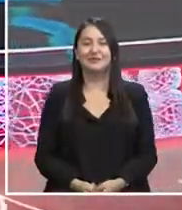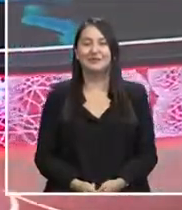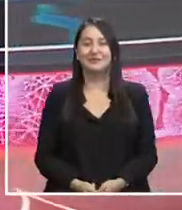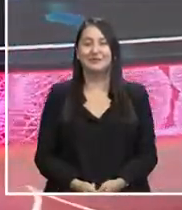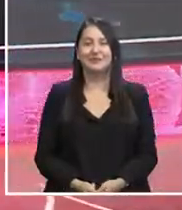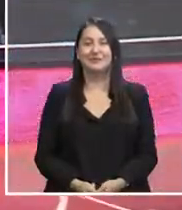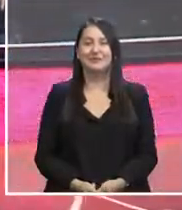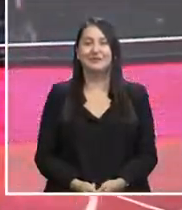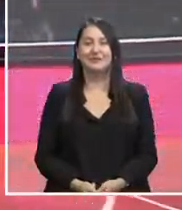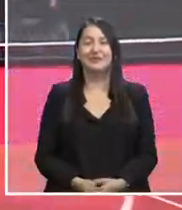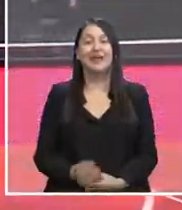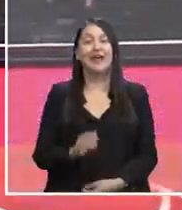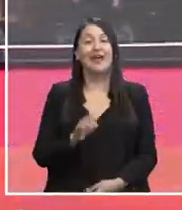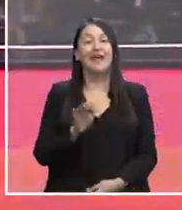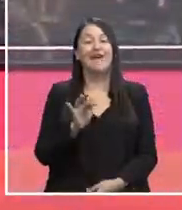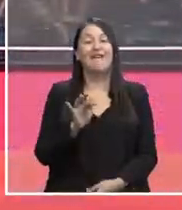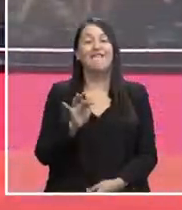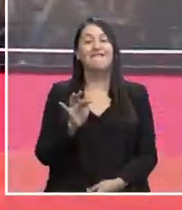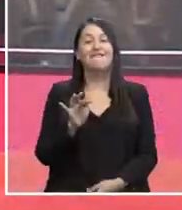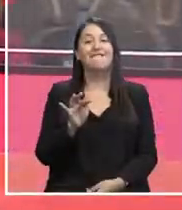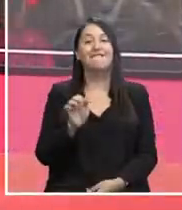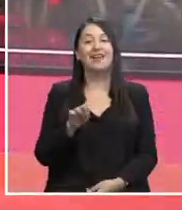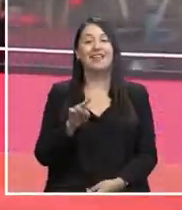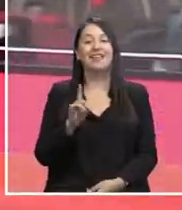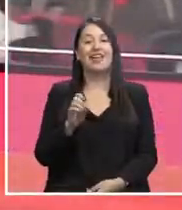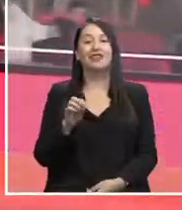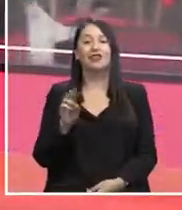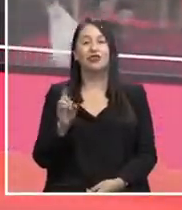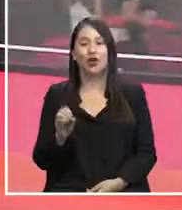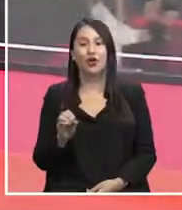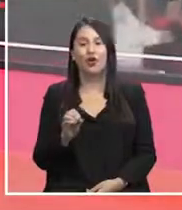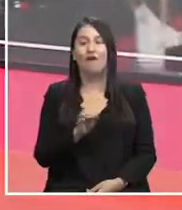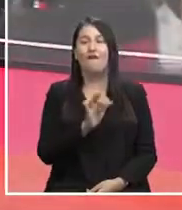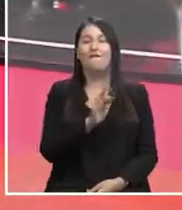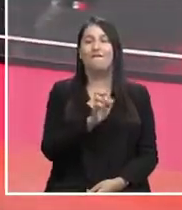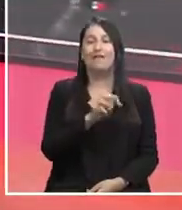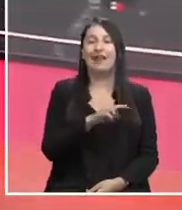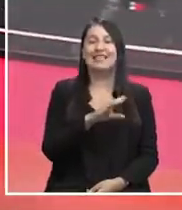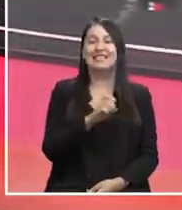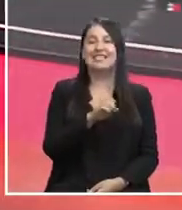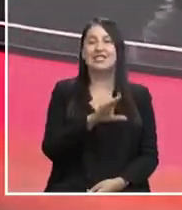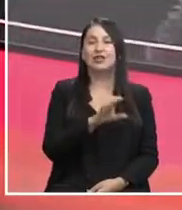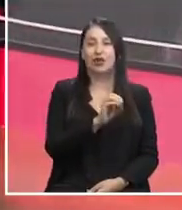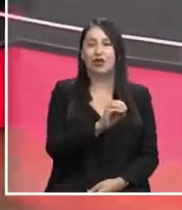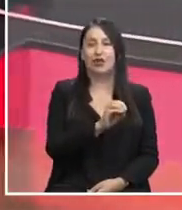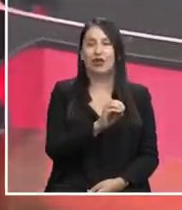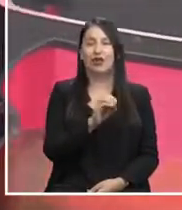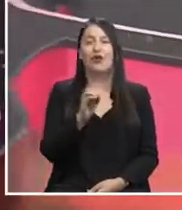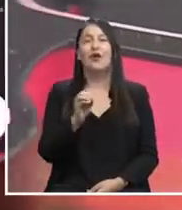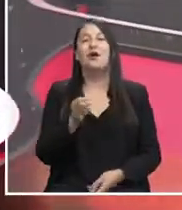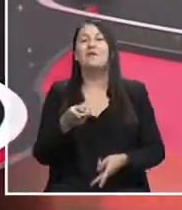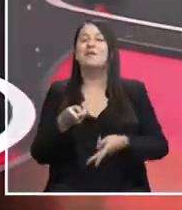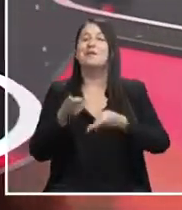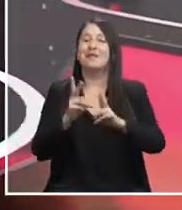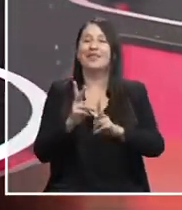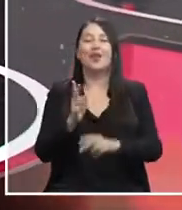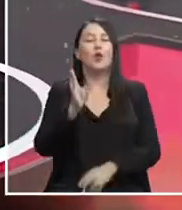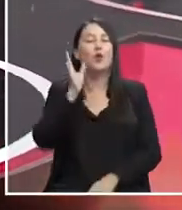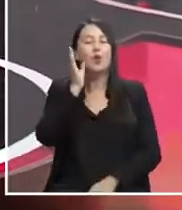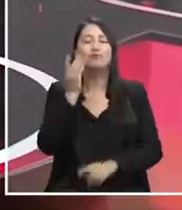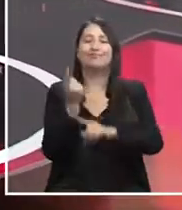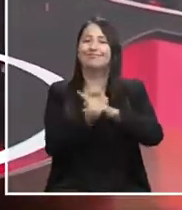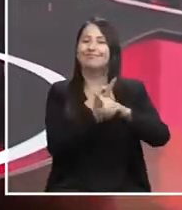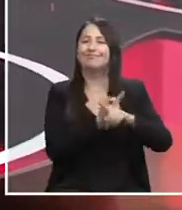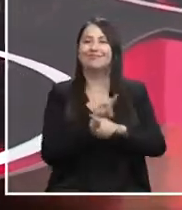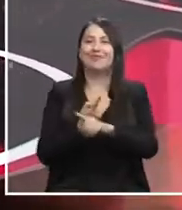Fernando, Francisco, muchas gracias por acompañarnos y por permitirnos escuchar esta enriquecedora conversación, donde